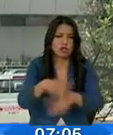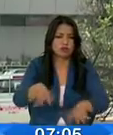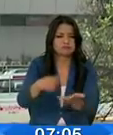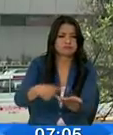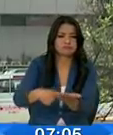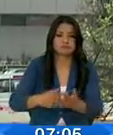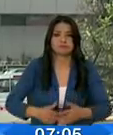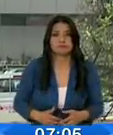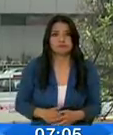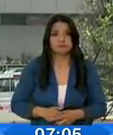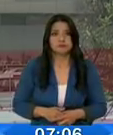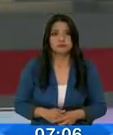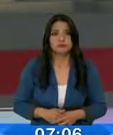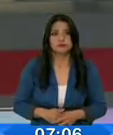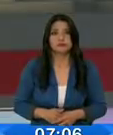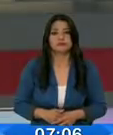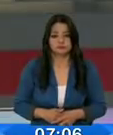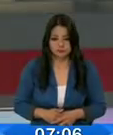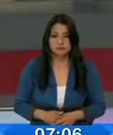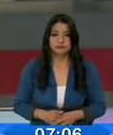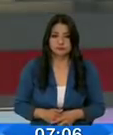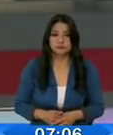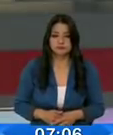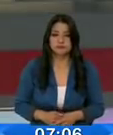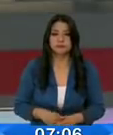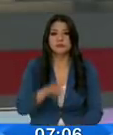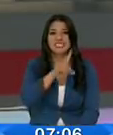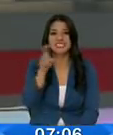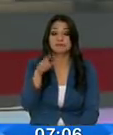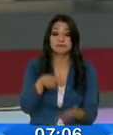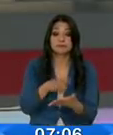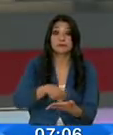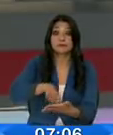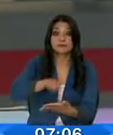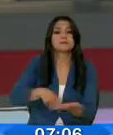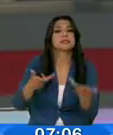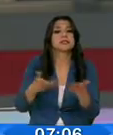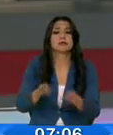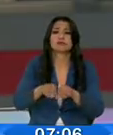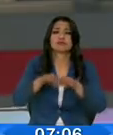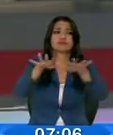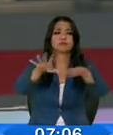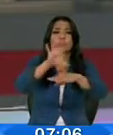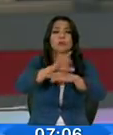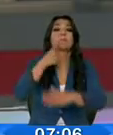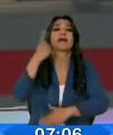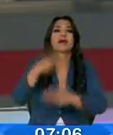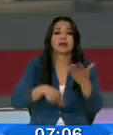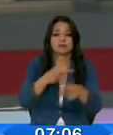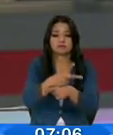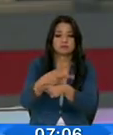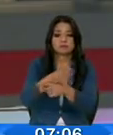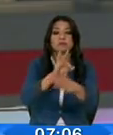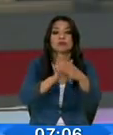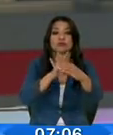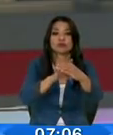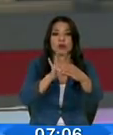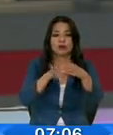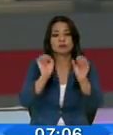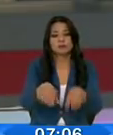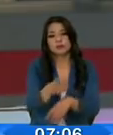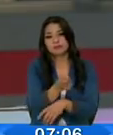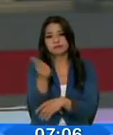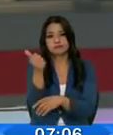informó Andrea Orbe. Y alrededor de 100.000 firmas se han recolectado en todo el país para eliminar el Consejo de Participación Ciudadana y